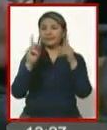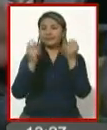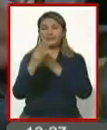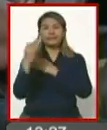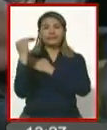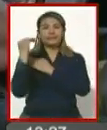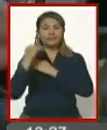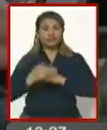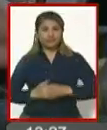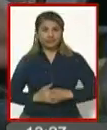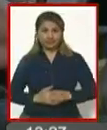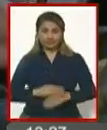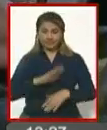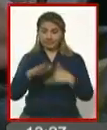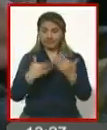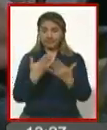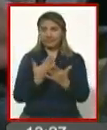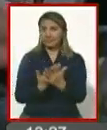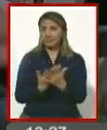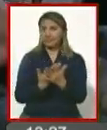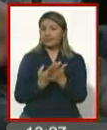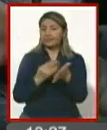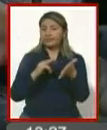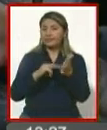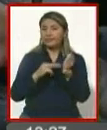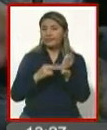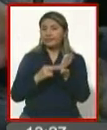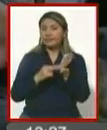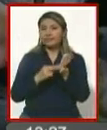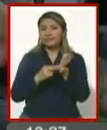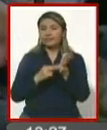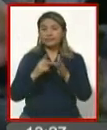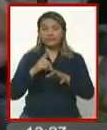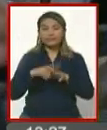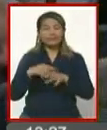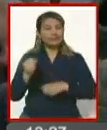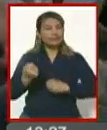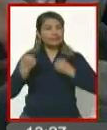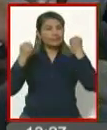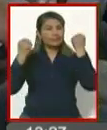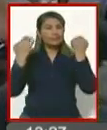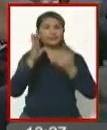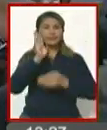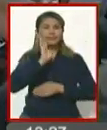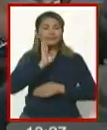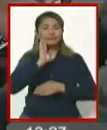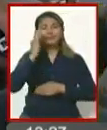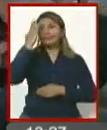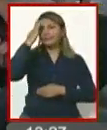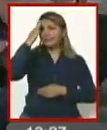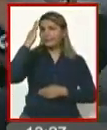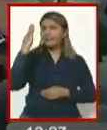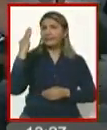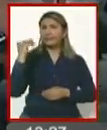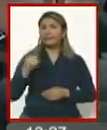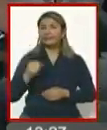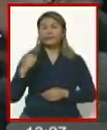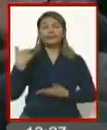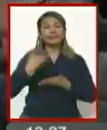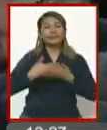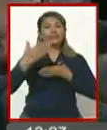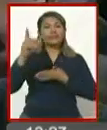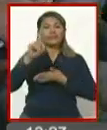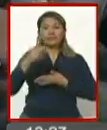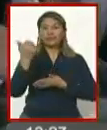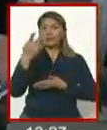de Santa Cruz. Todo lo contrario sucede. Estamos en un momento de tensión en este aniversario porque el lunes